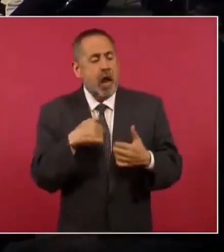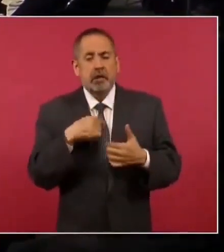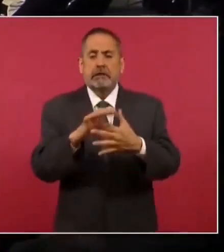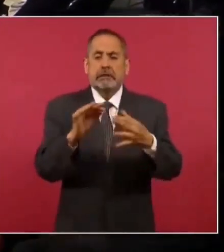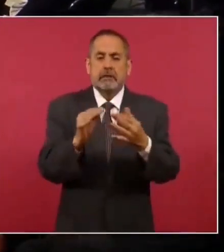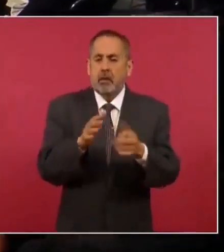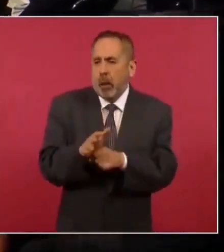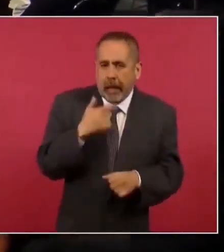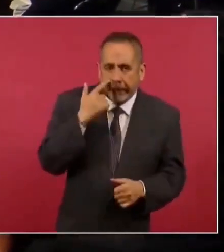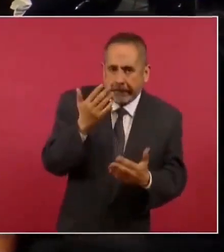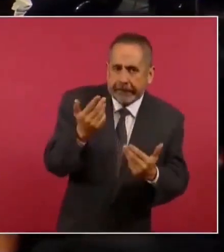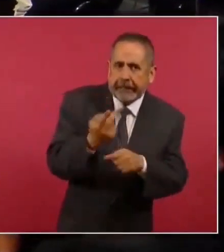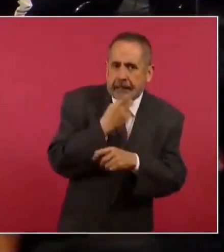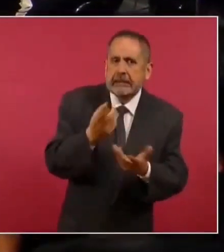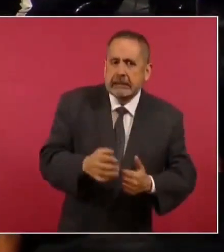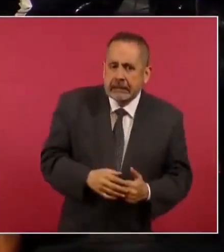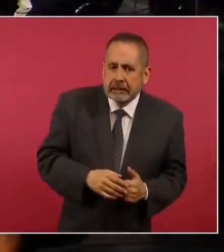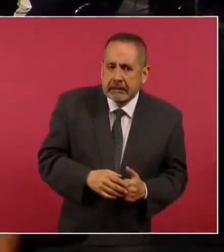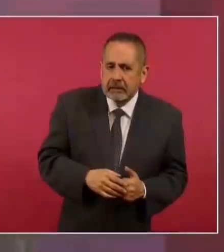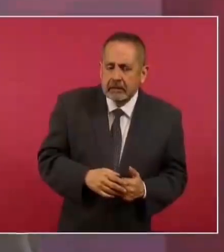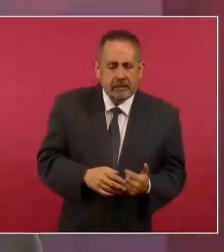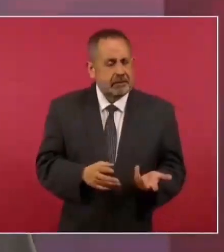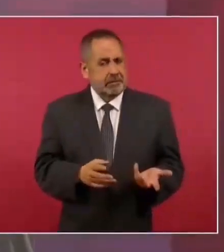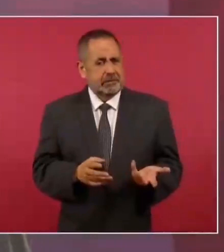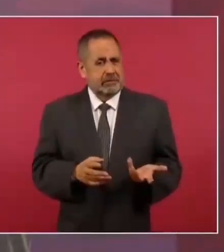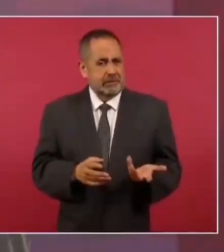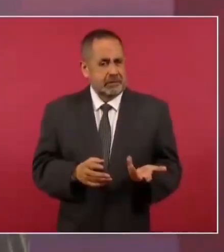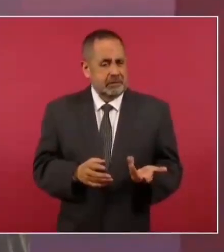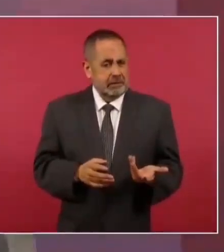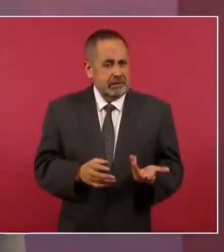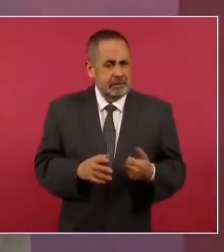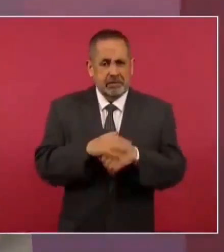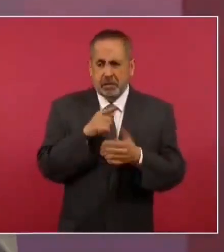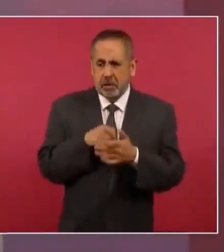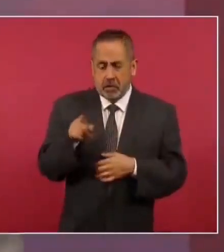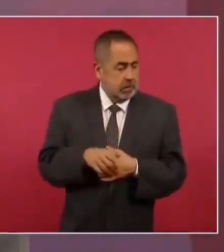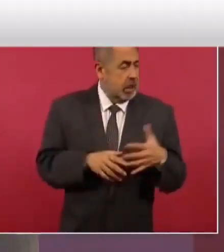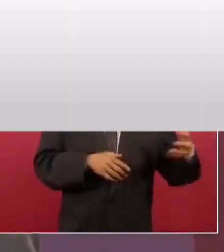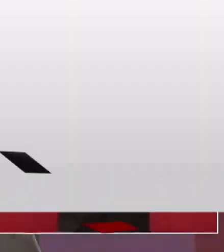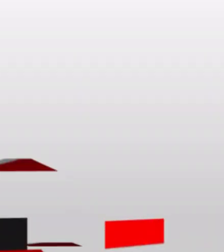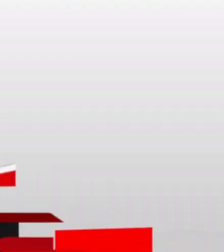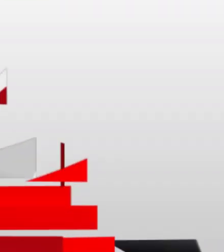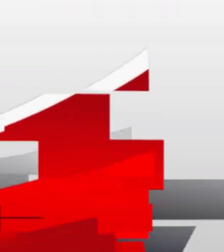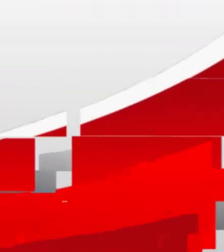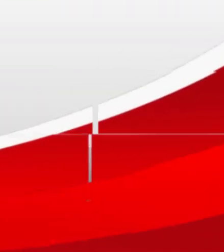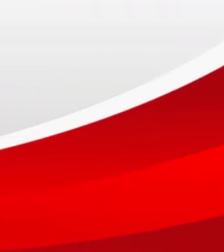sobre el por qué nombraste a García Luna.